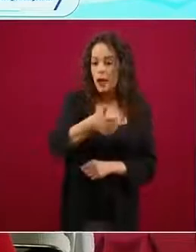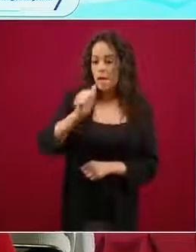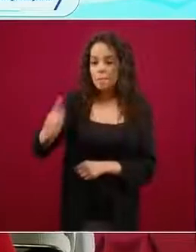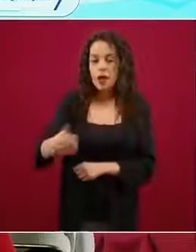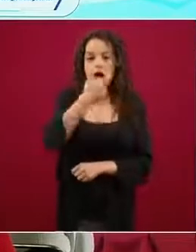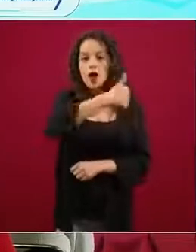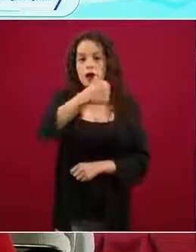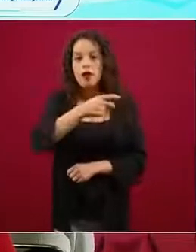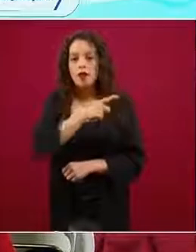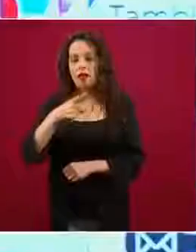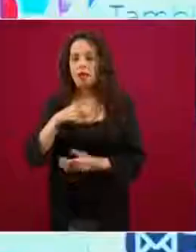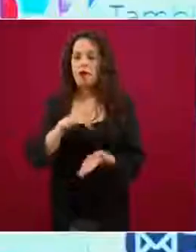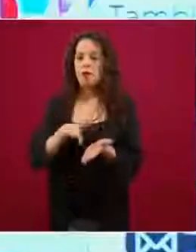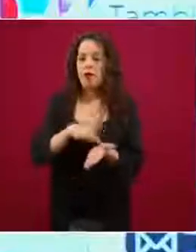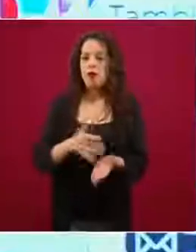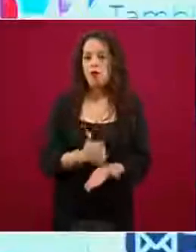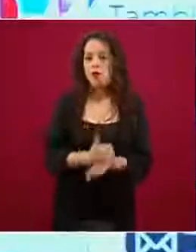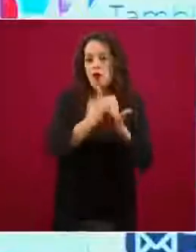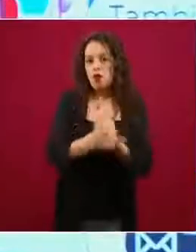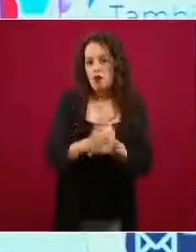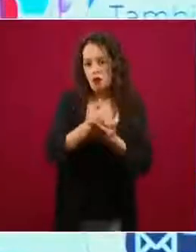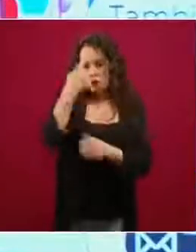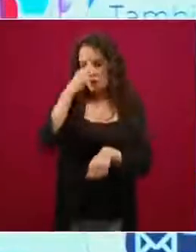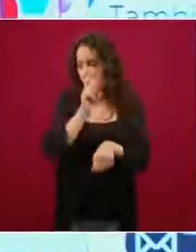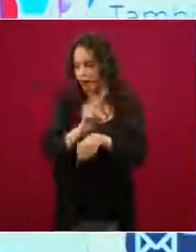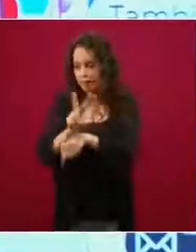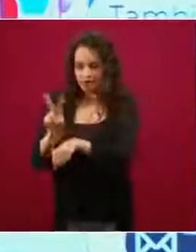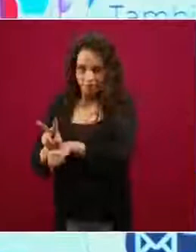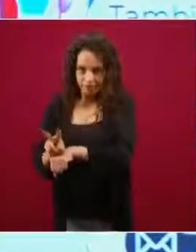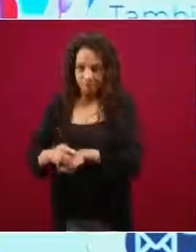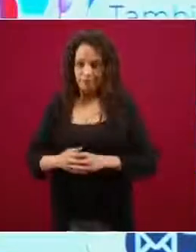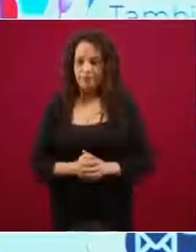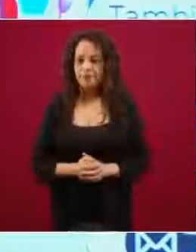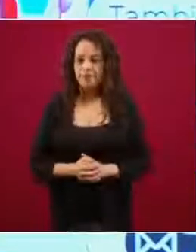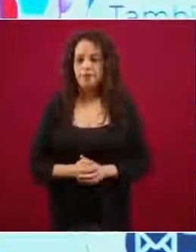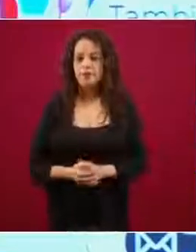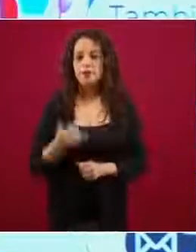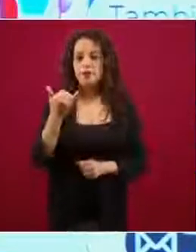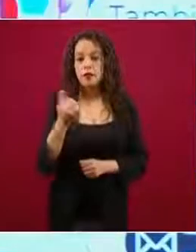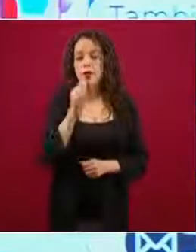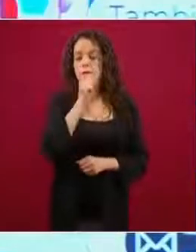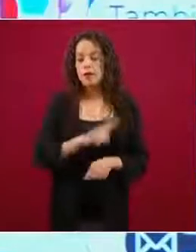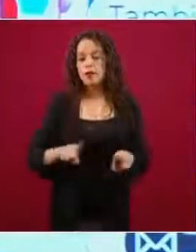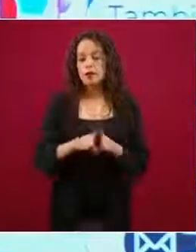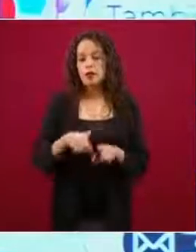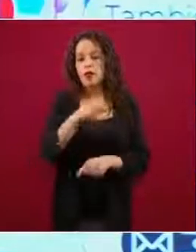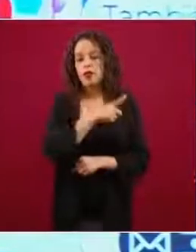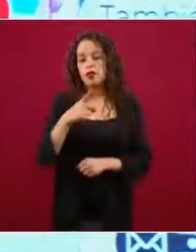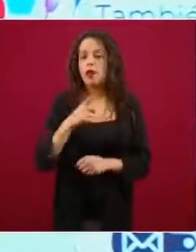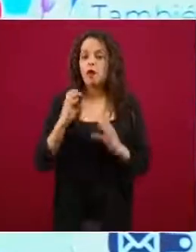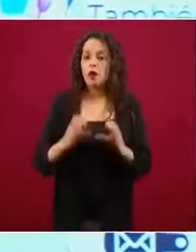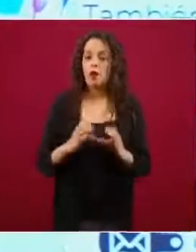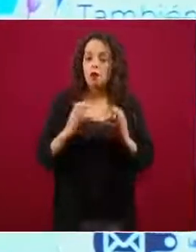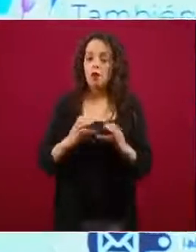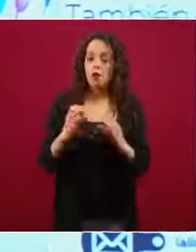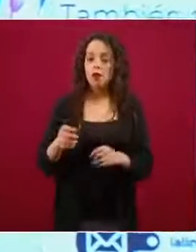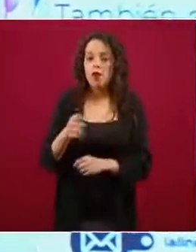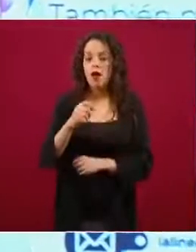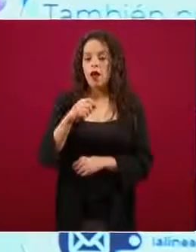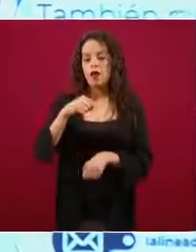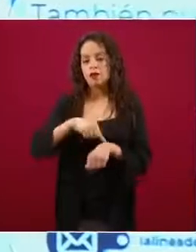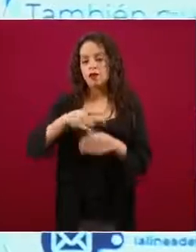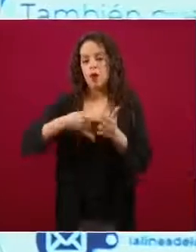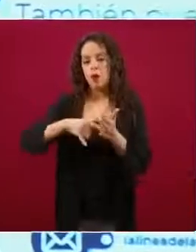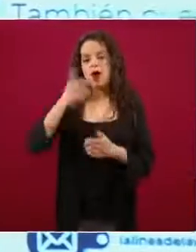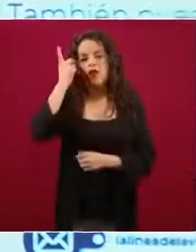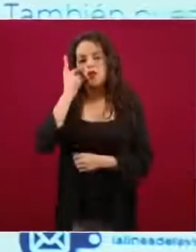primera. Y después de eso tenemos que igual tener nuestras medidas de higiene del sueño, hablar con otras personas sobre esta situación